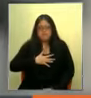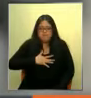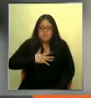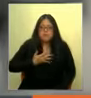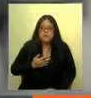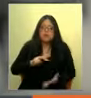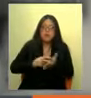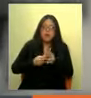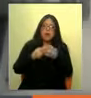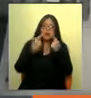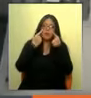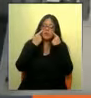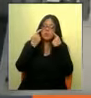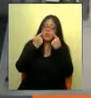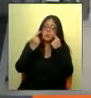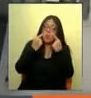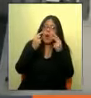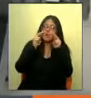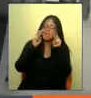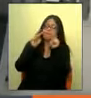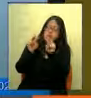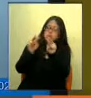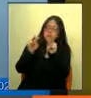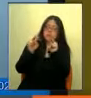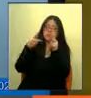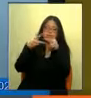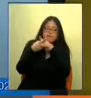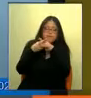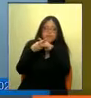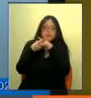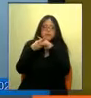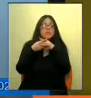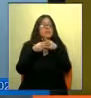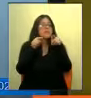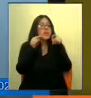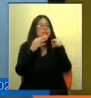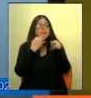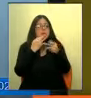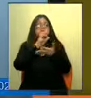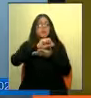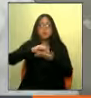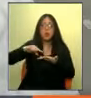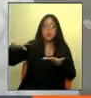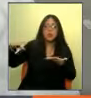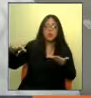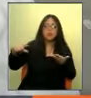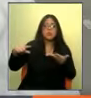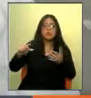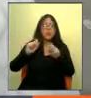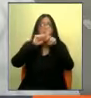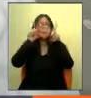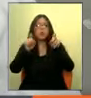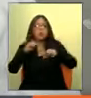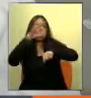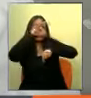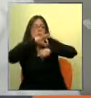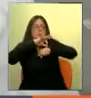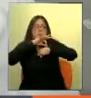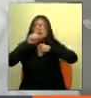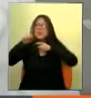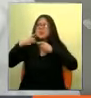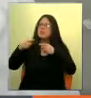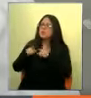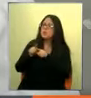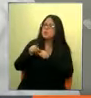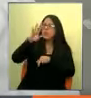visuales. Claramente hay un aumento de la frecuencia, un aumento de la consulta por estas molestias,